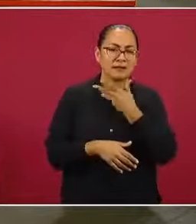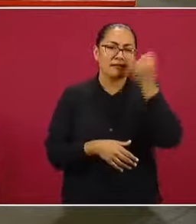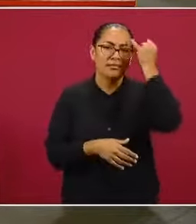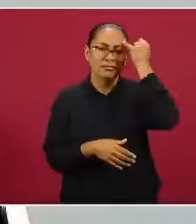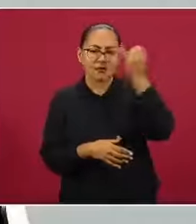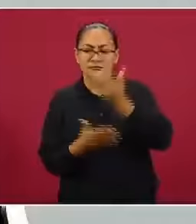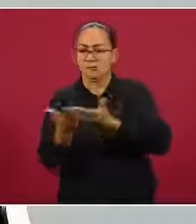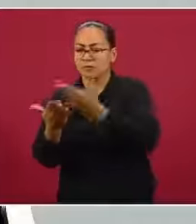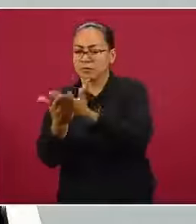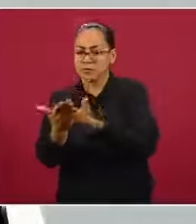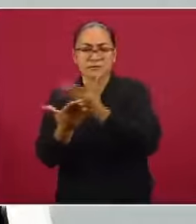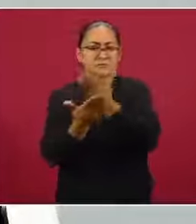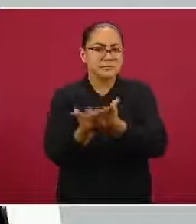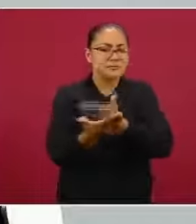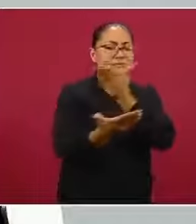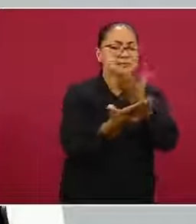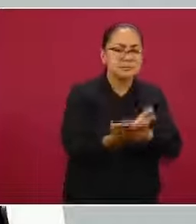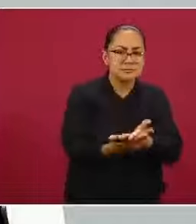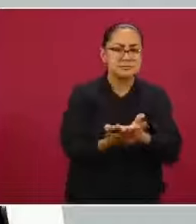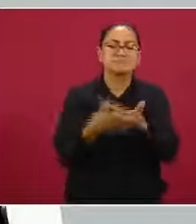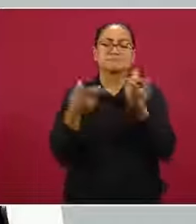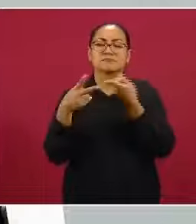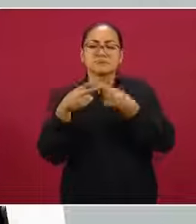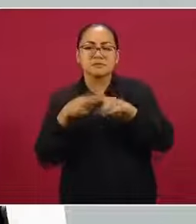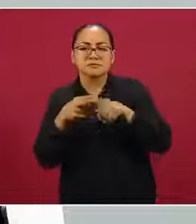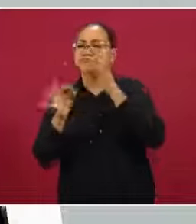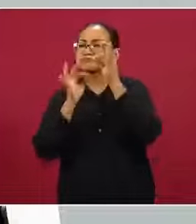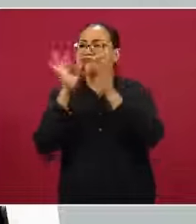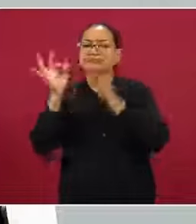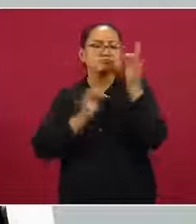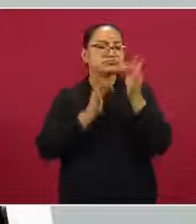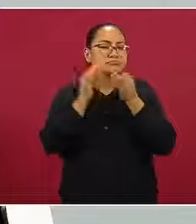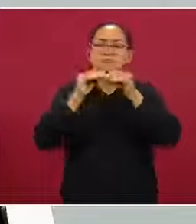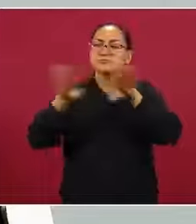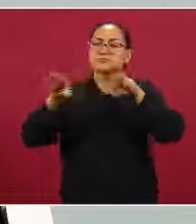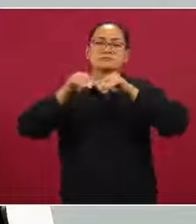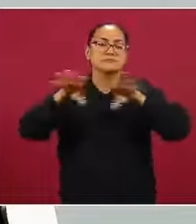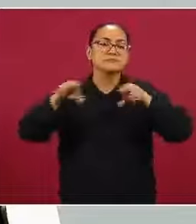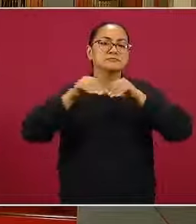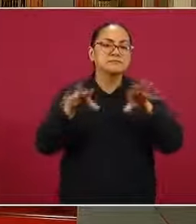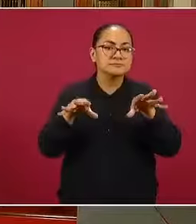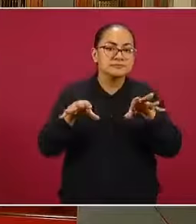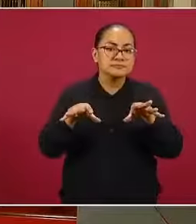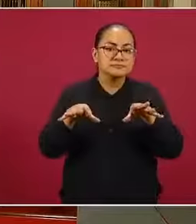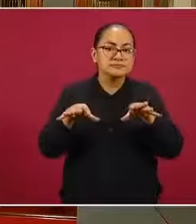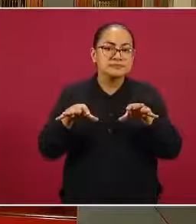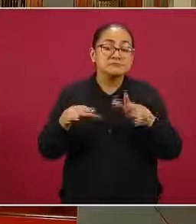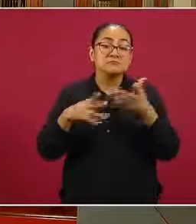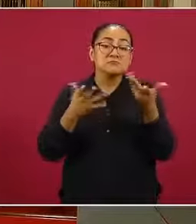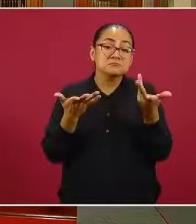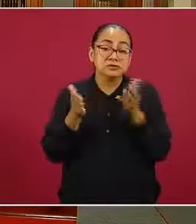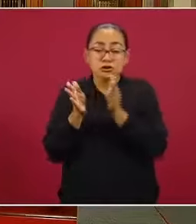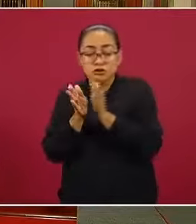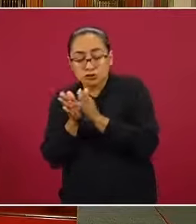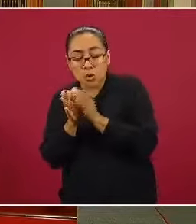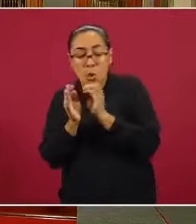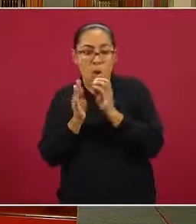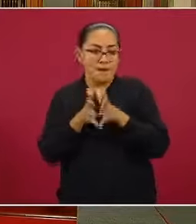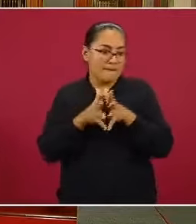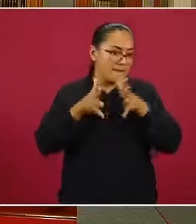están promocionando la producción de pequeños y medianos productores. El ingeniero Víctor